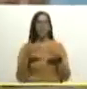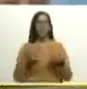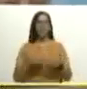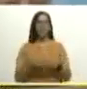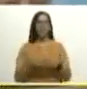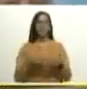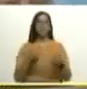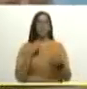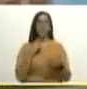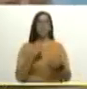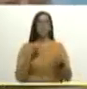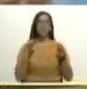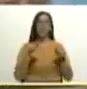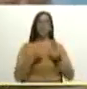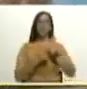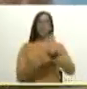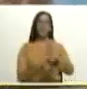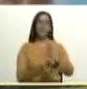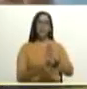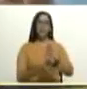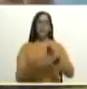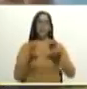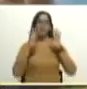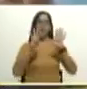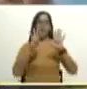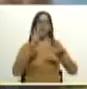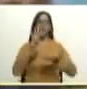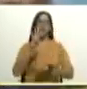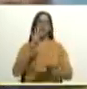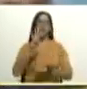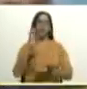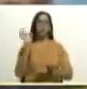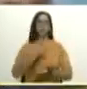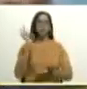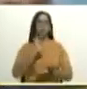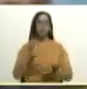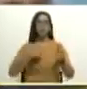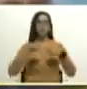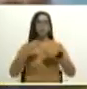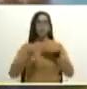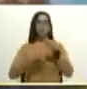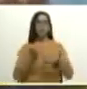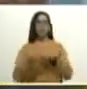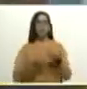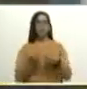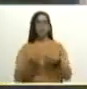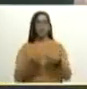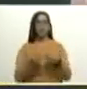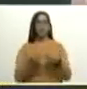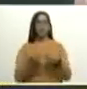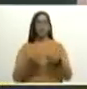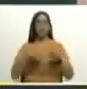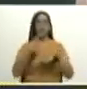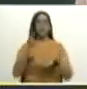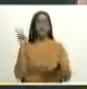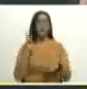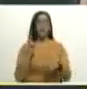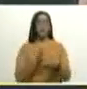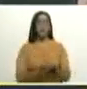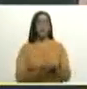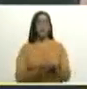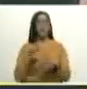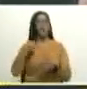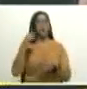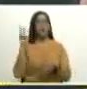Es decir, que eso representa el 94% de todas las importaciones que se ha hecho. Otra Venezuela. Otra Venezuela.